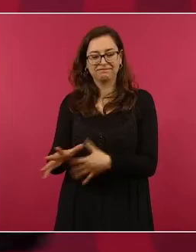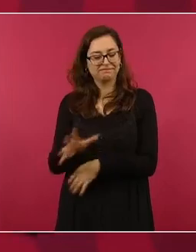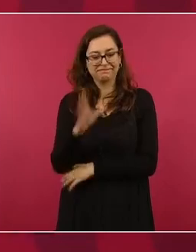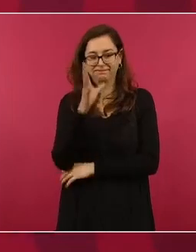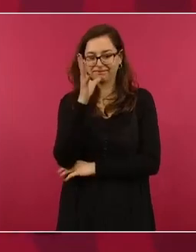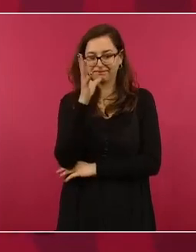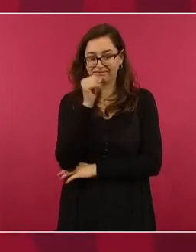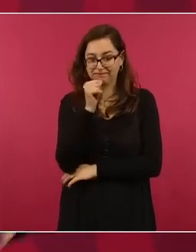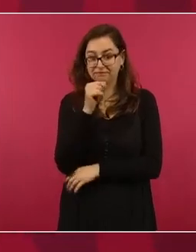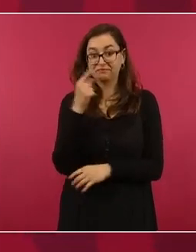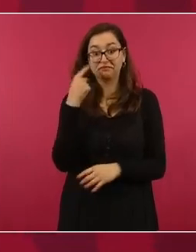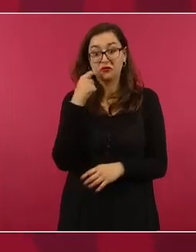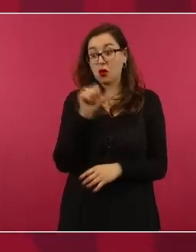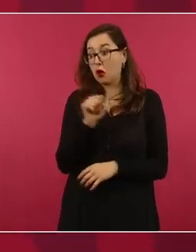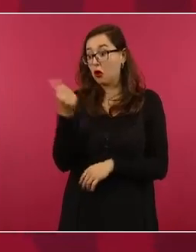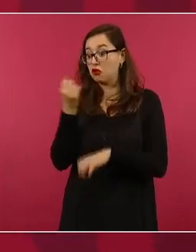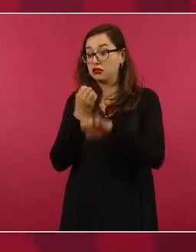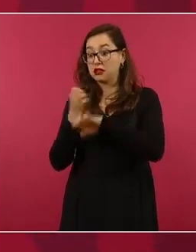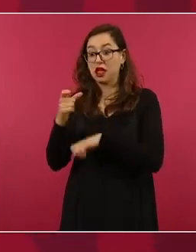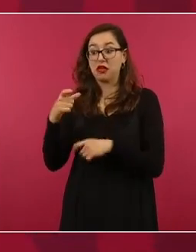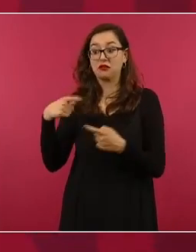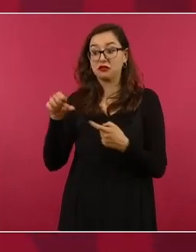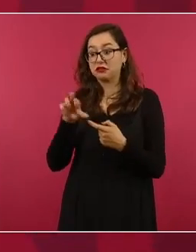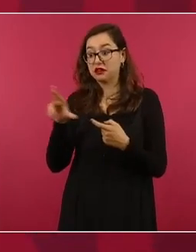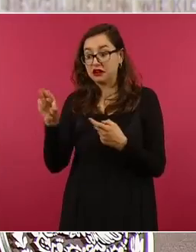pues no pudieron.